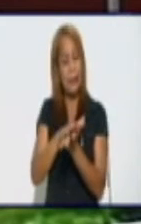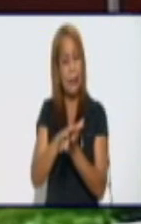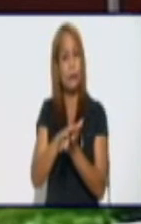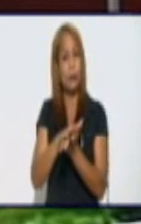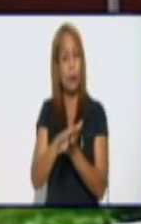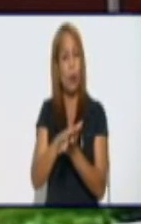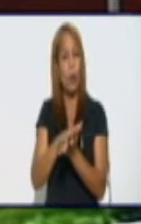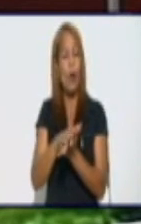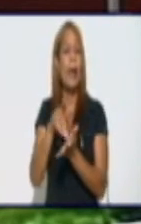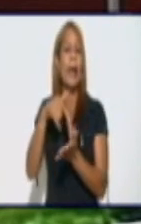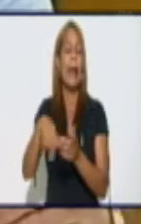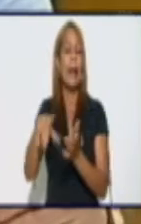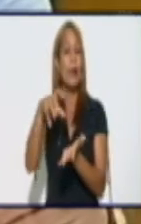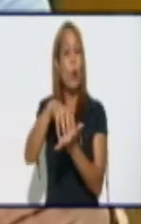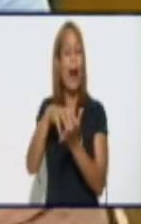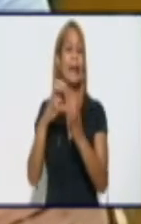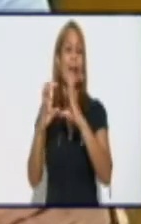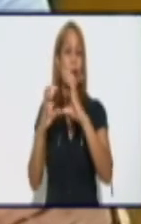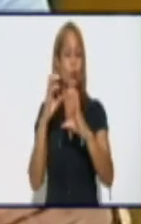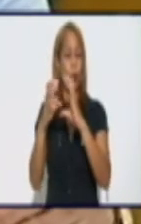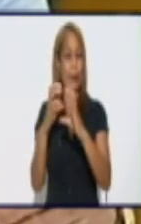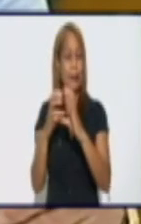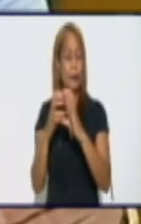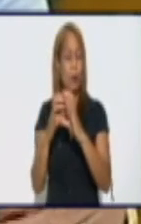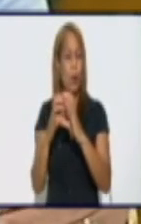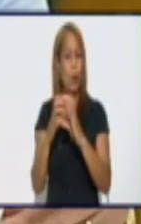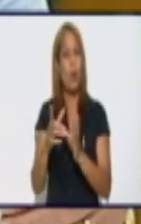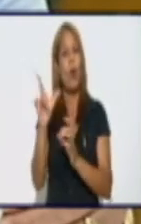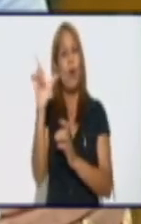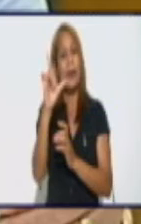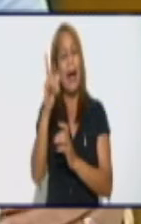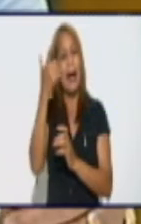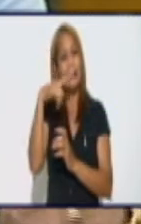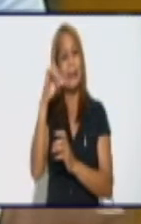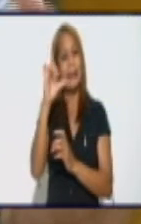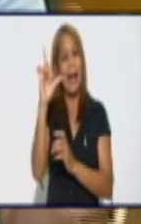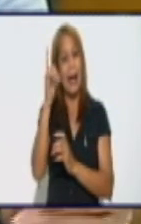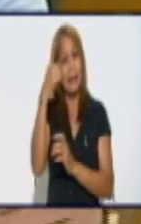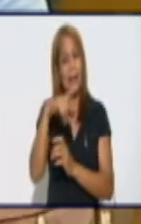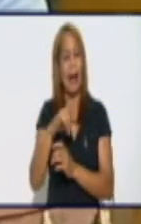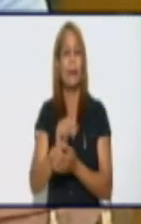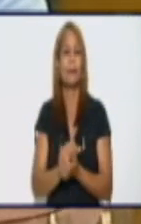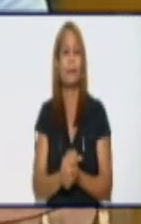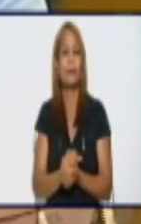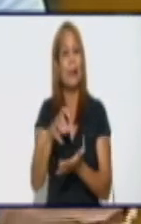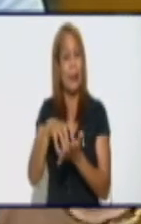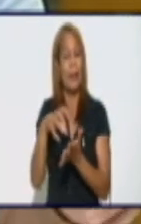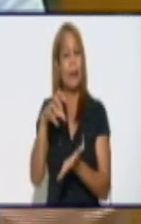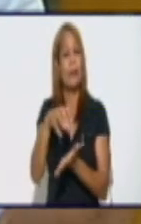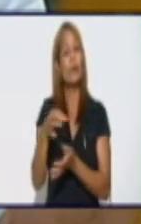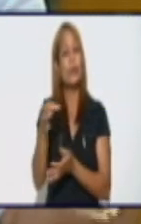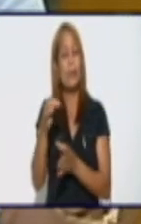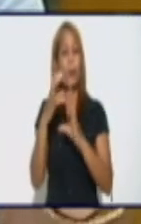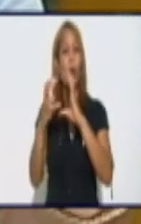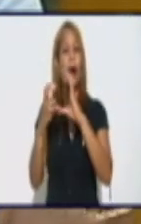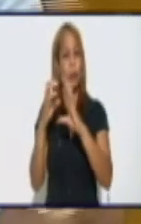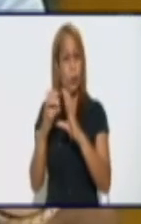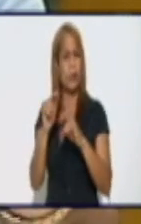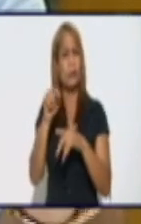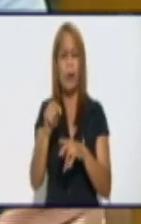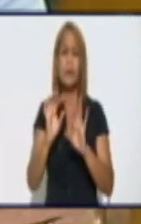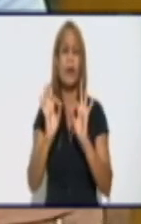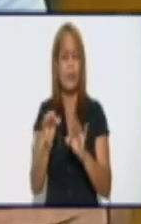la yaya si eso es una inversión que se está ejecutando en la línea una inversión de la agricultura entonces hay que para poste y por eso es la